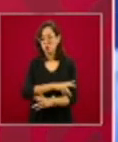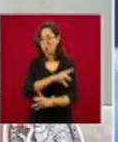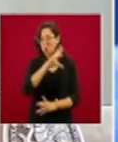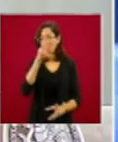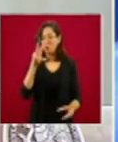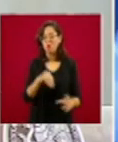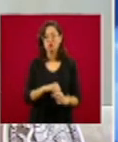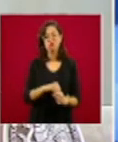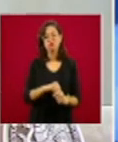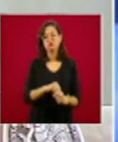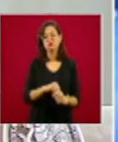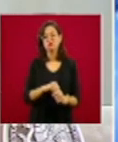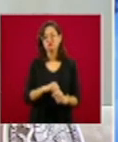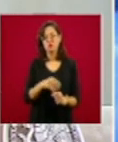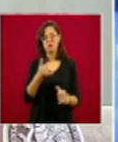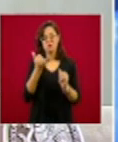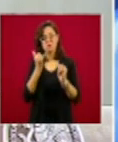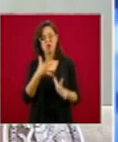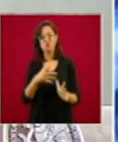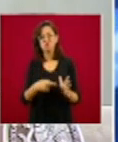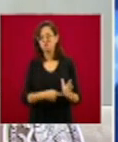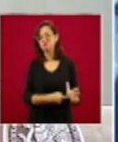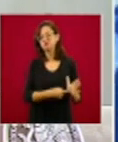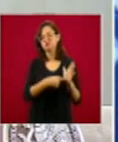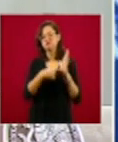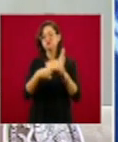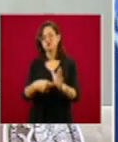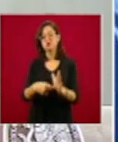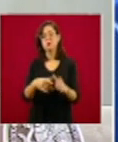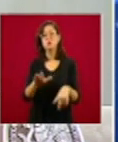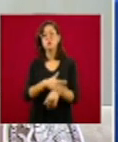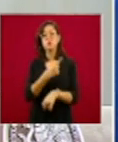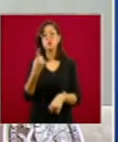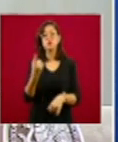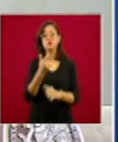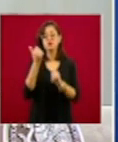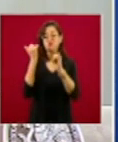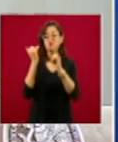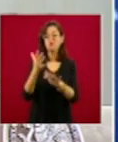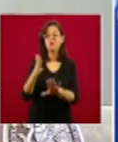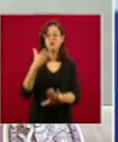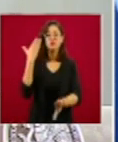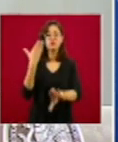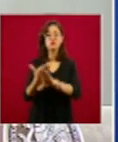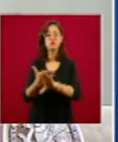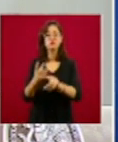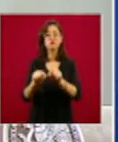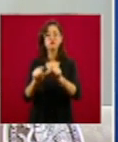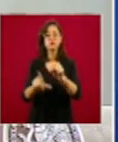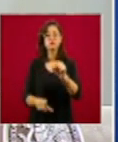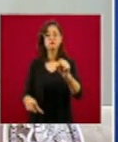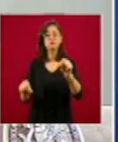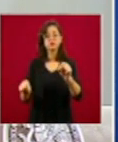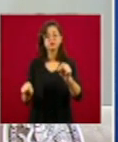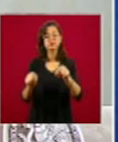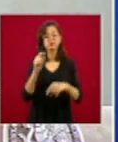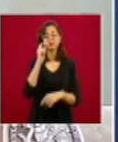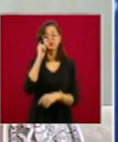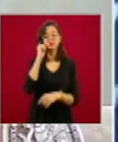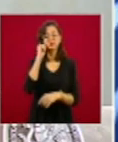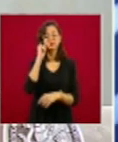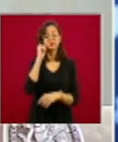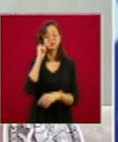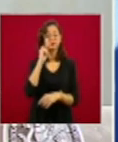libertad y en secrecía quien los representa. Sería una quiebra democrática muy lamentable, sería una